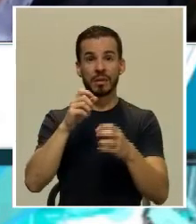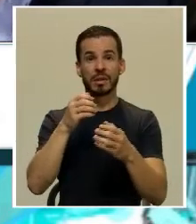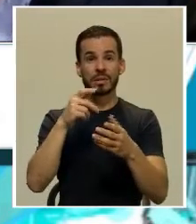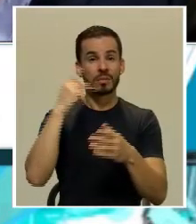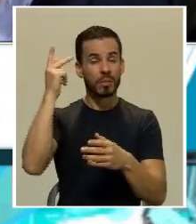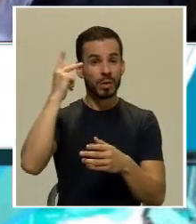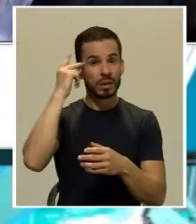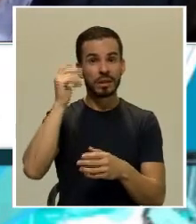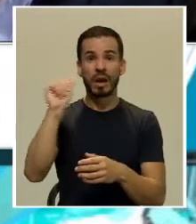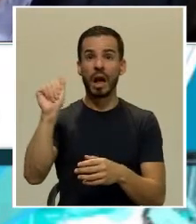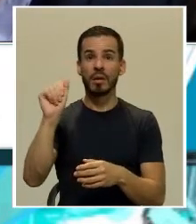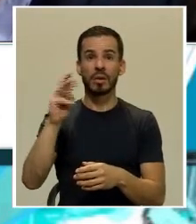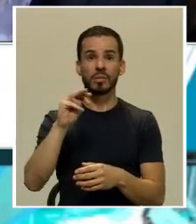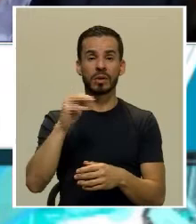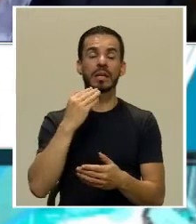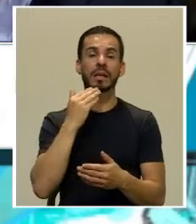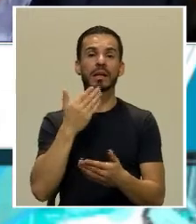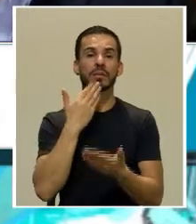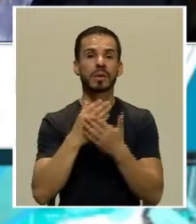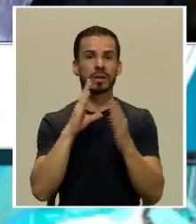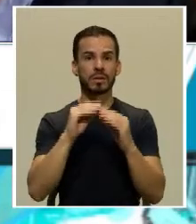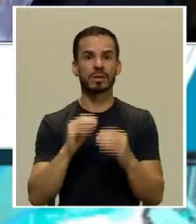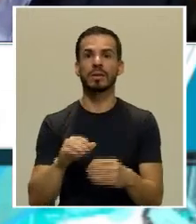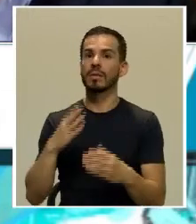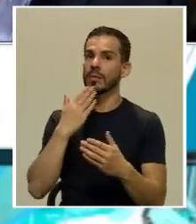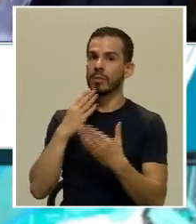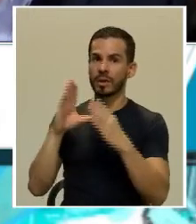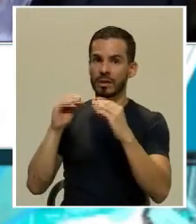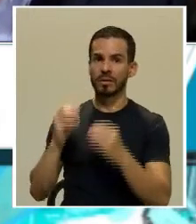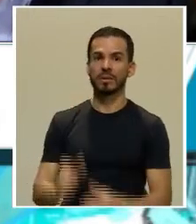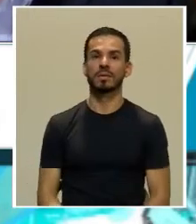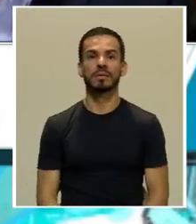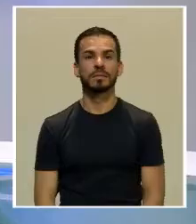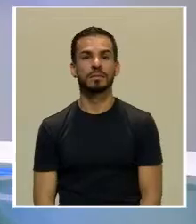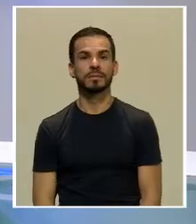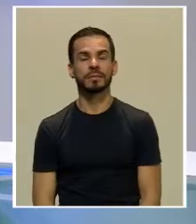políticos, Álvaro Murillo. Gracias, Álvaro, buenas noches. Buenas noches, Ernesto.